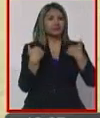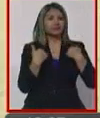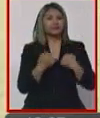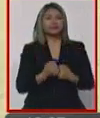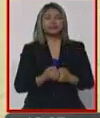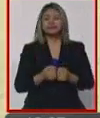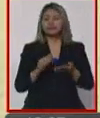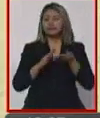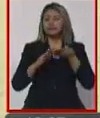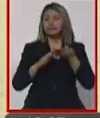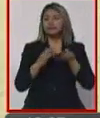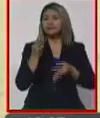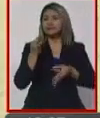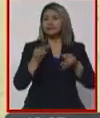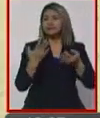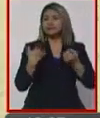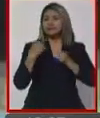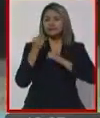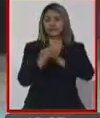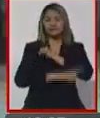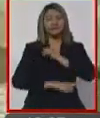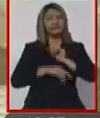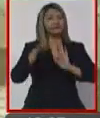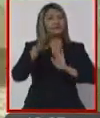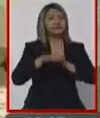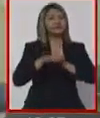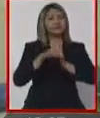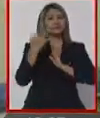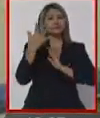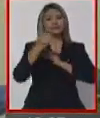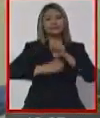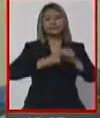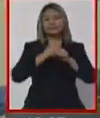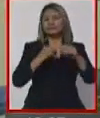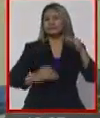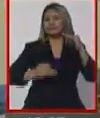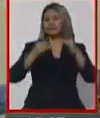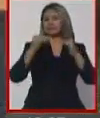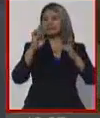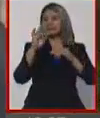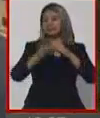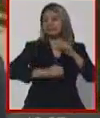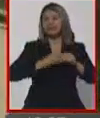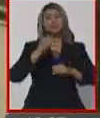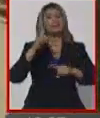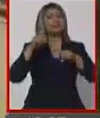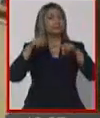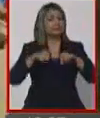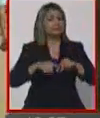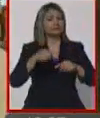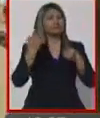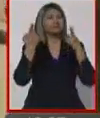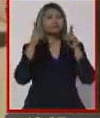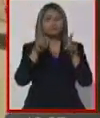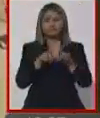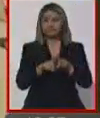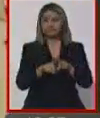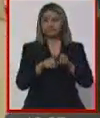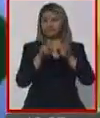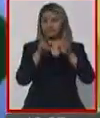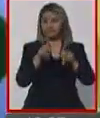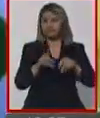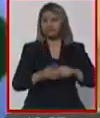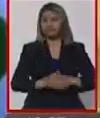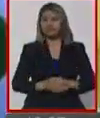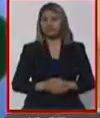acceder a la amnistía en el caso de la pena sea menor o igual a 5 años u 8 años, siempre y cuando haya acuerdos con la